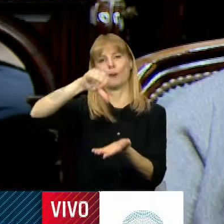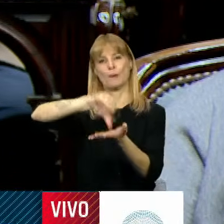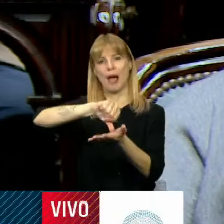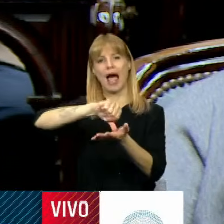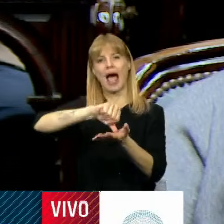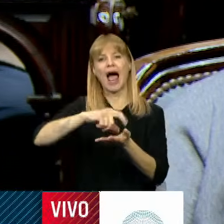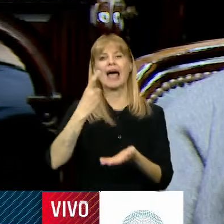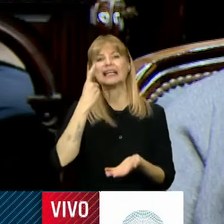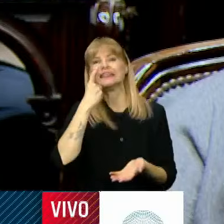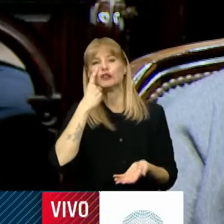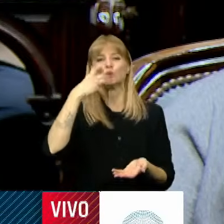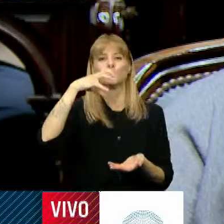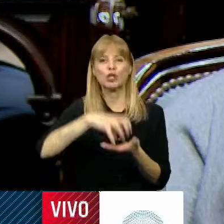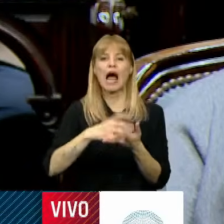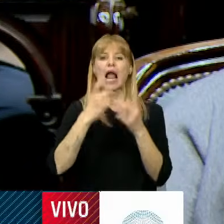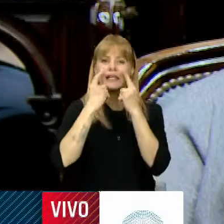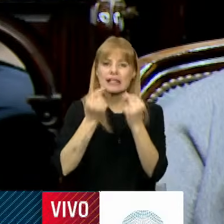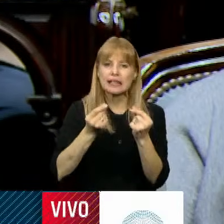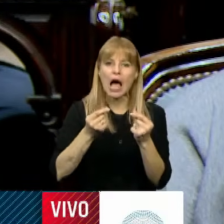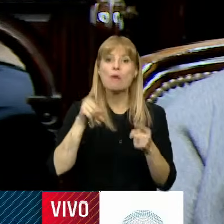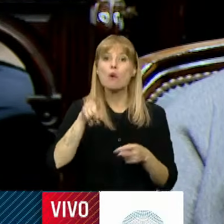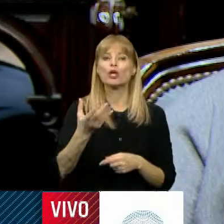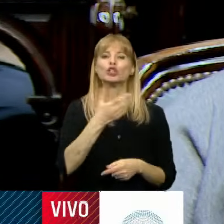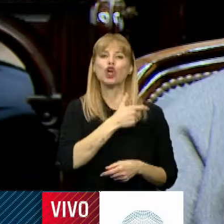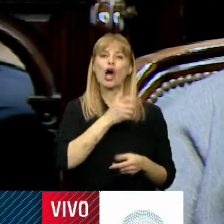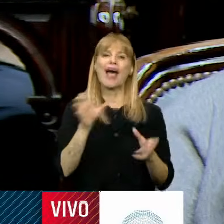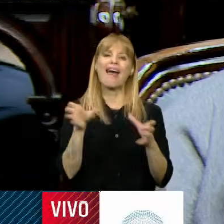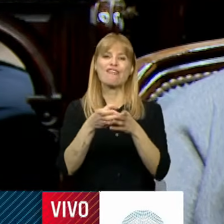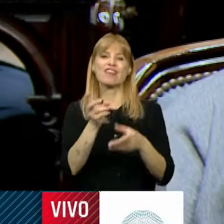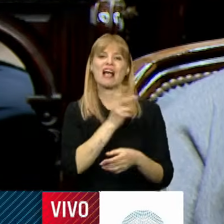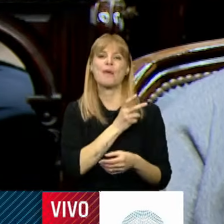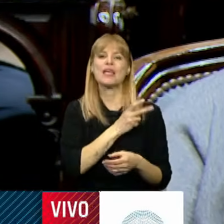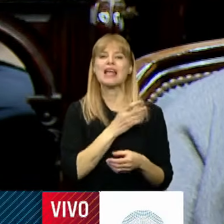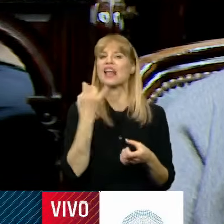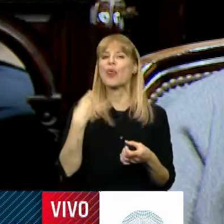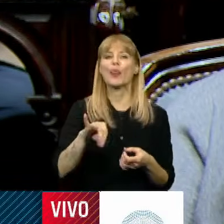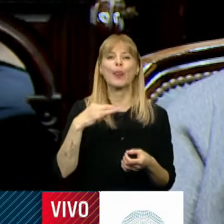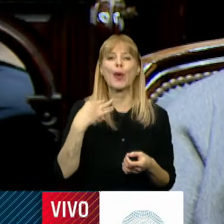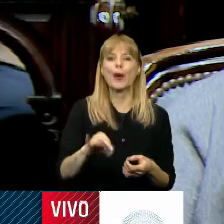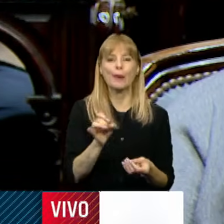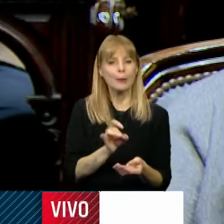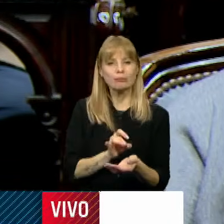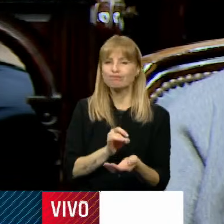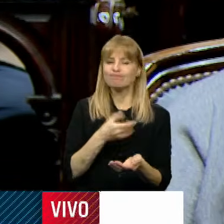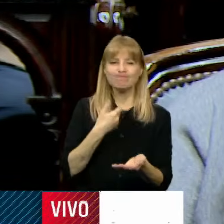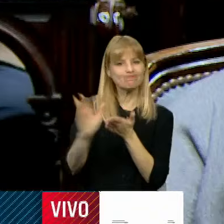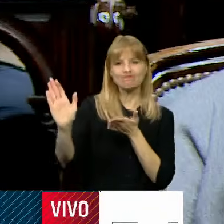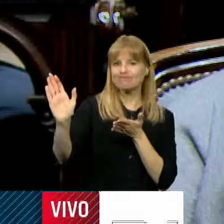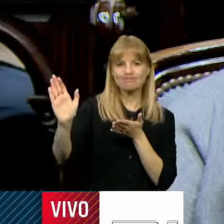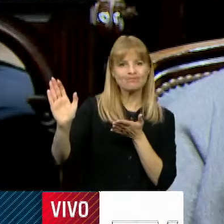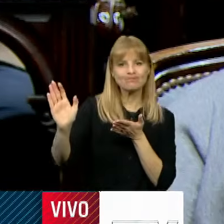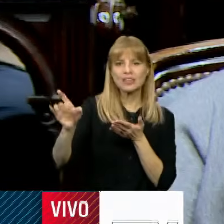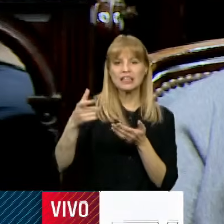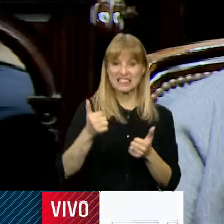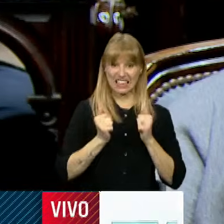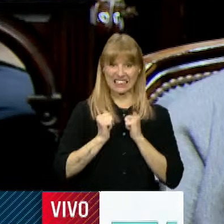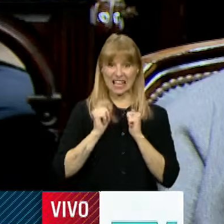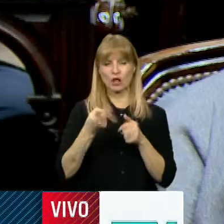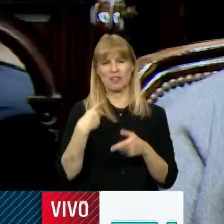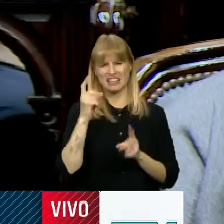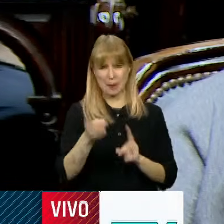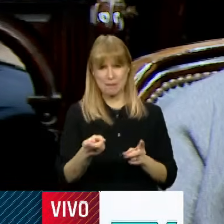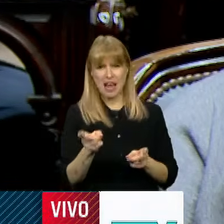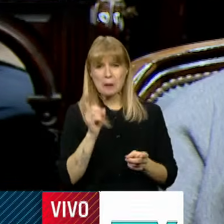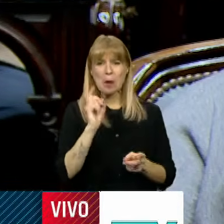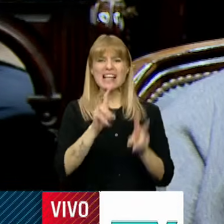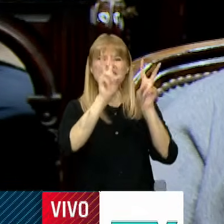la institucionalidad que reclama. Por eso este jefe de gabinete no tiene que estar más sentado en ese lugar y además encarando todos